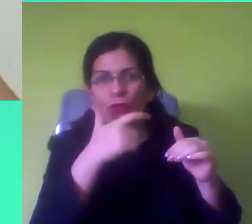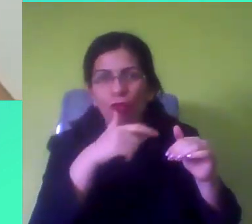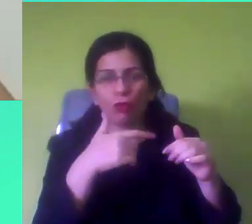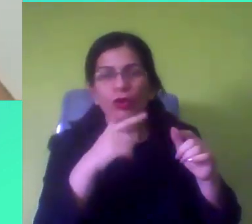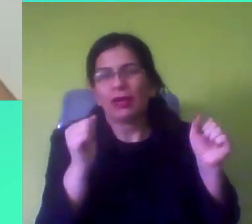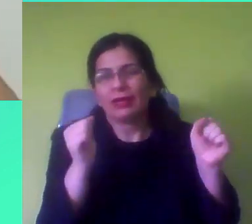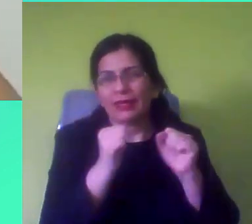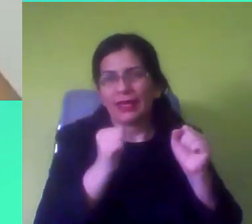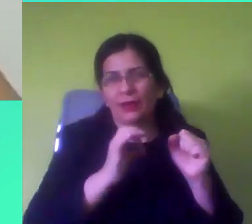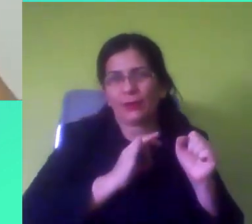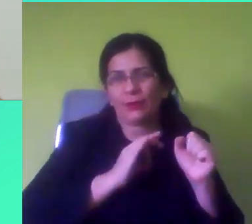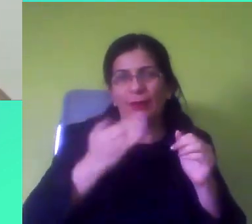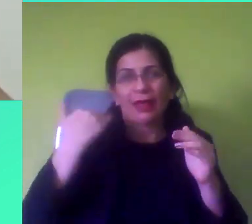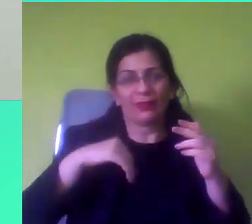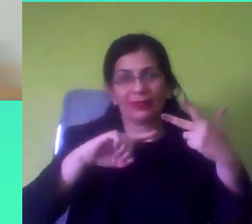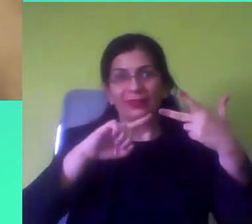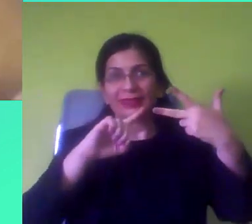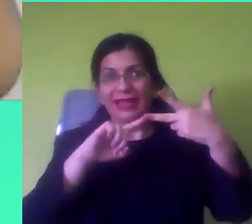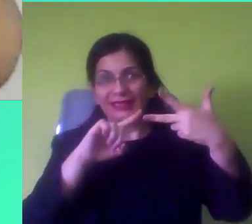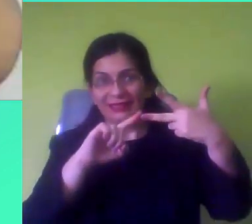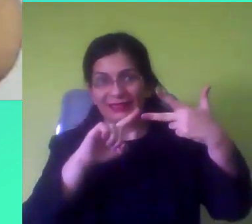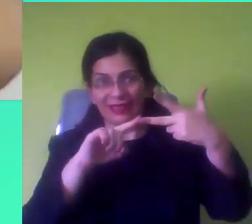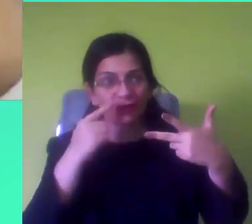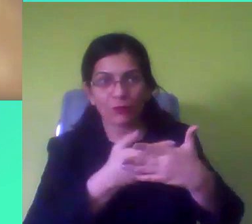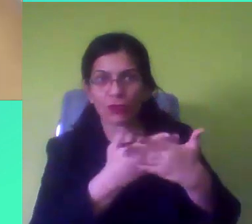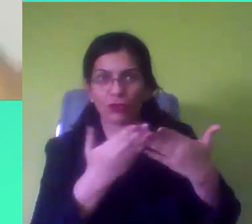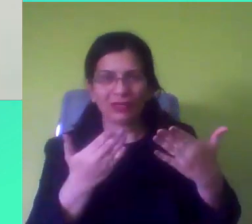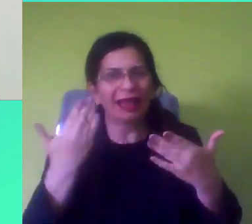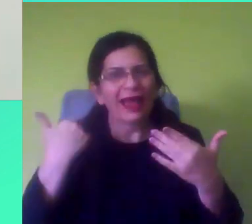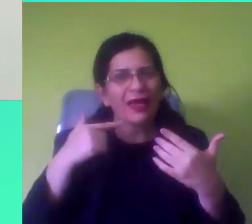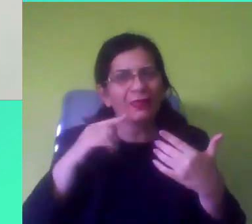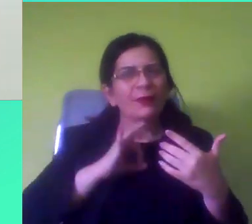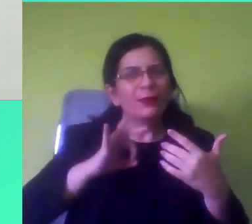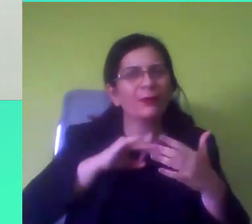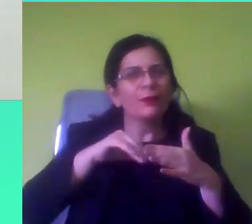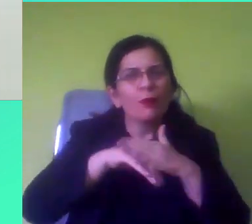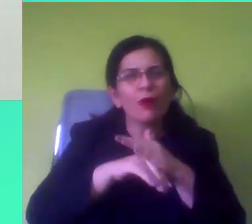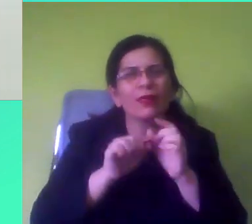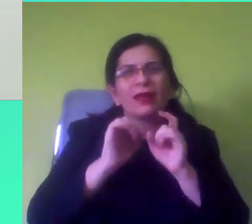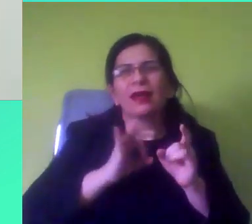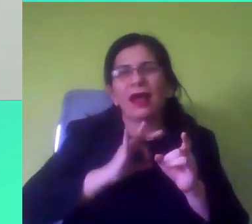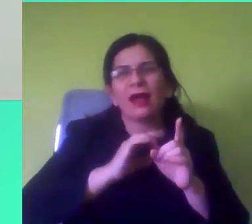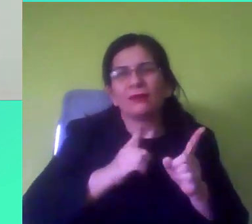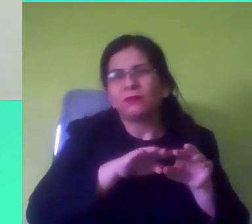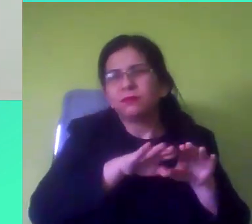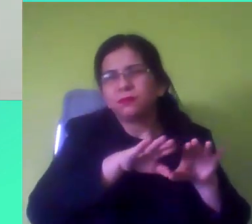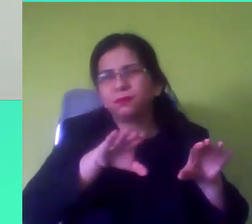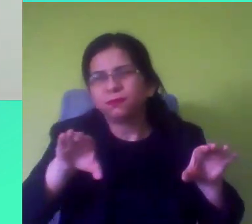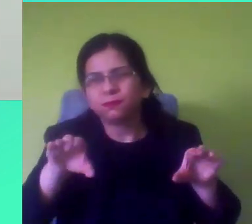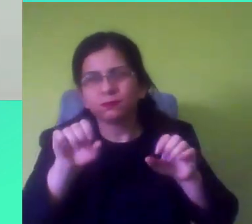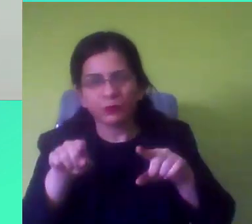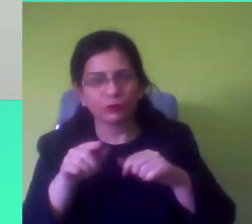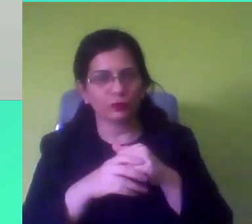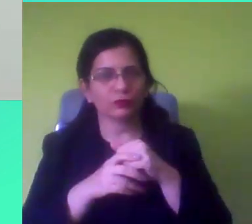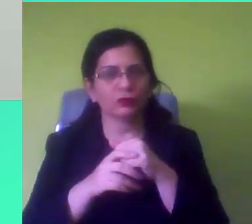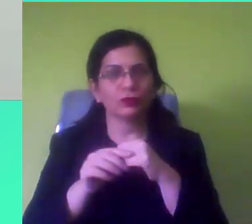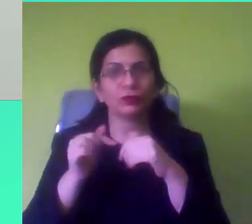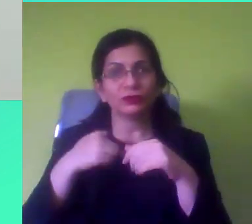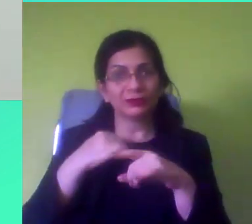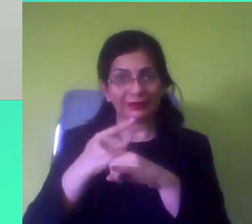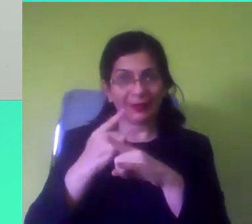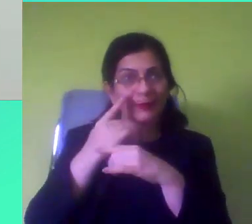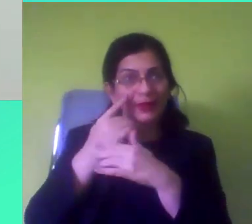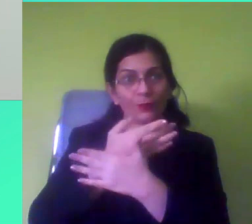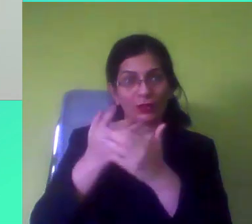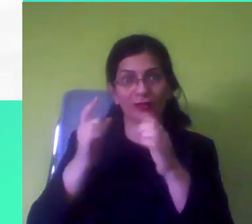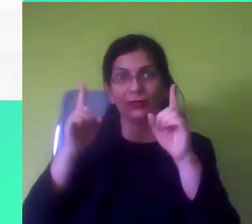frente del glaciar tenemos la cobertura de detritos, ¿no? que ya se vería con otro aspecto totalmente distinto. En base a las imágenes satelitales que vemos a